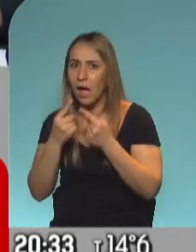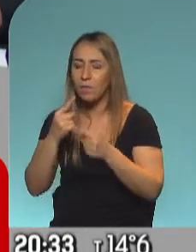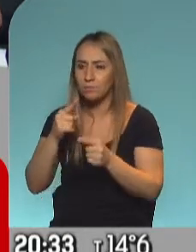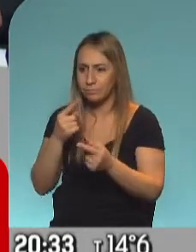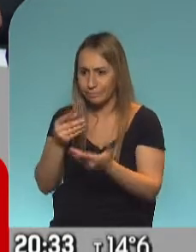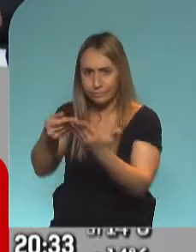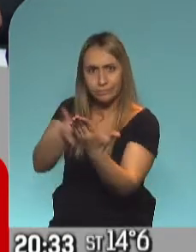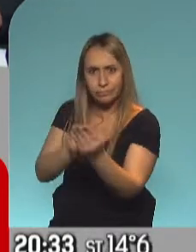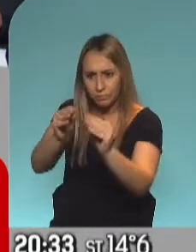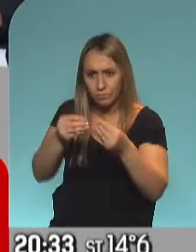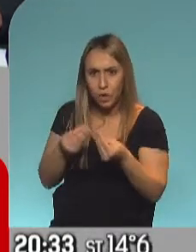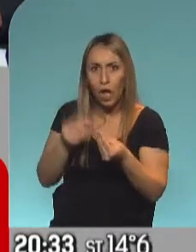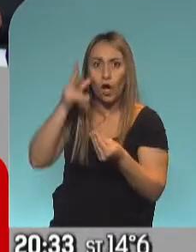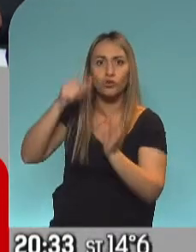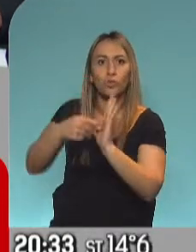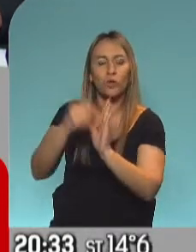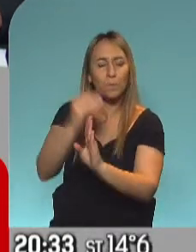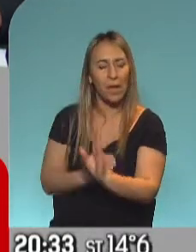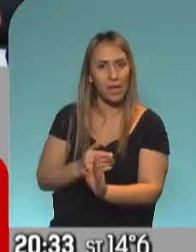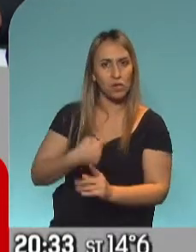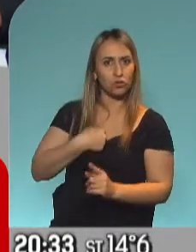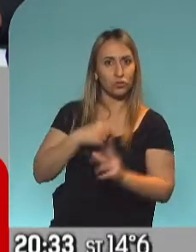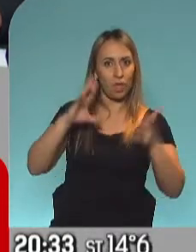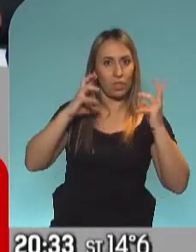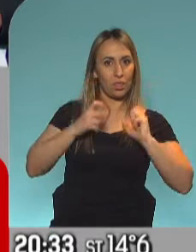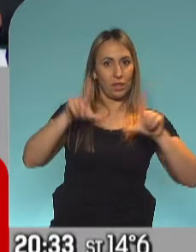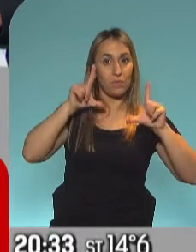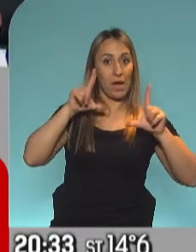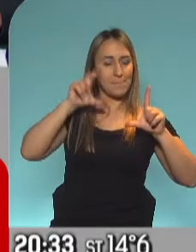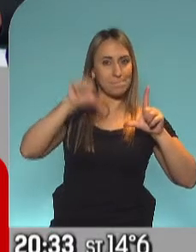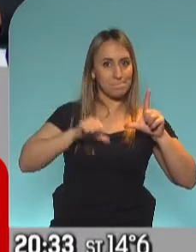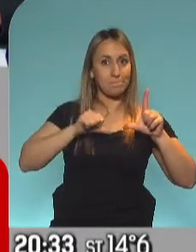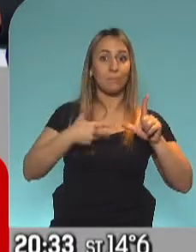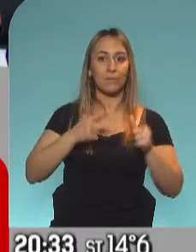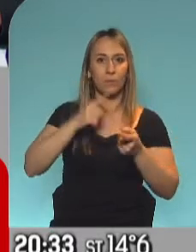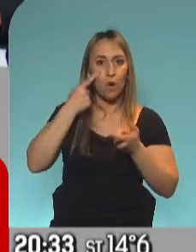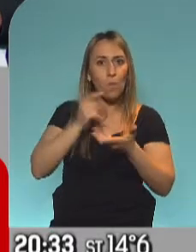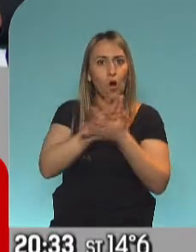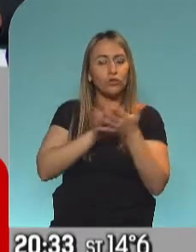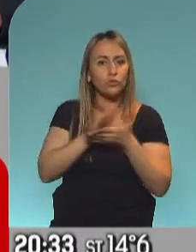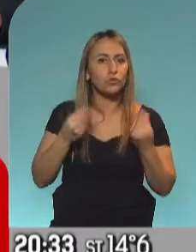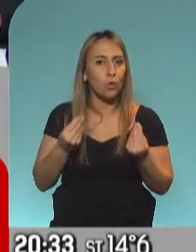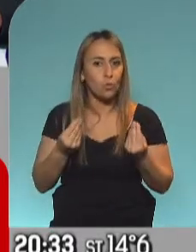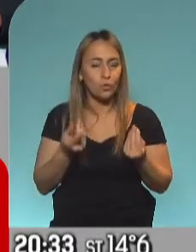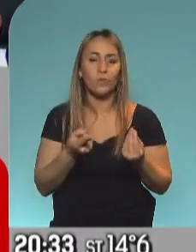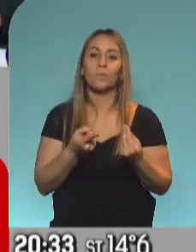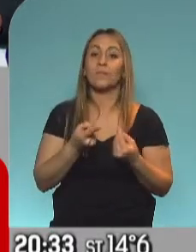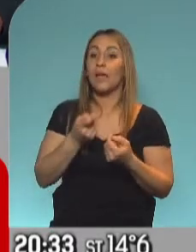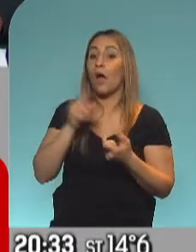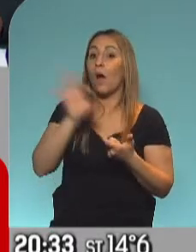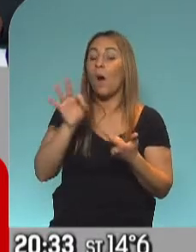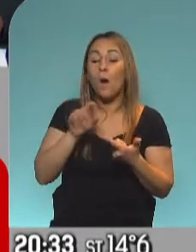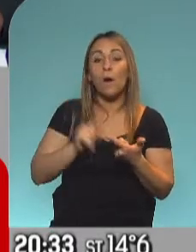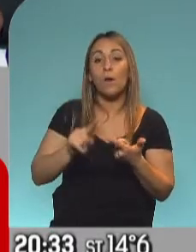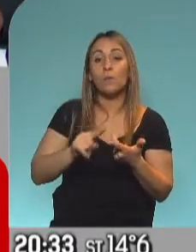tema de qué pasa si no reconoce ese resultado. Lo que busca es concretamente revertir ese resultado electoral o, por el contrario,